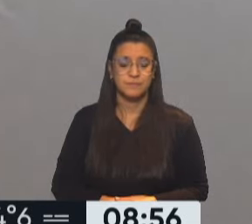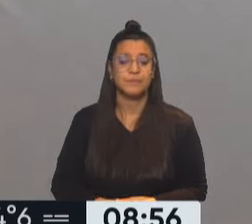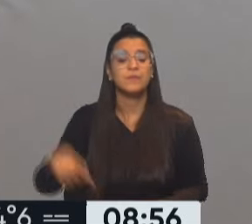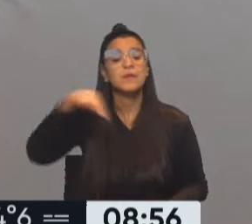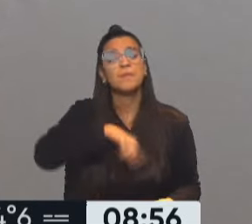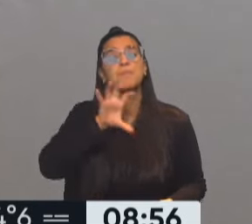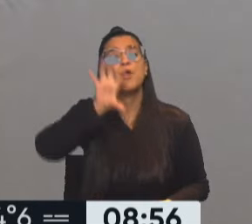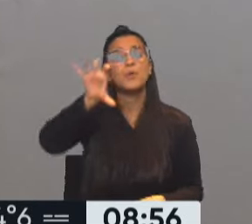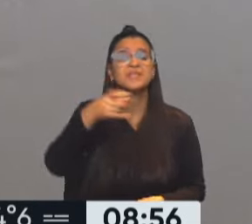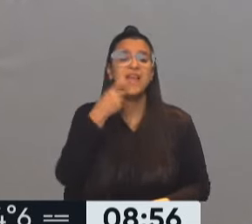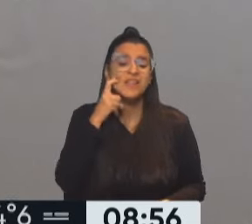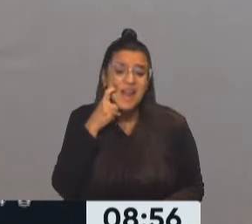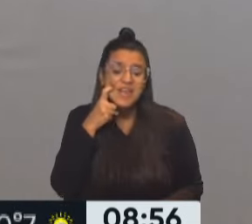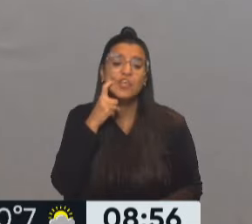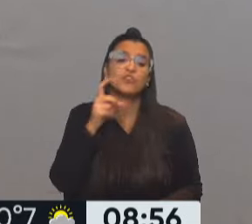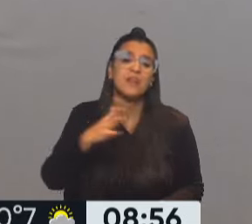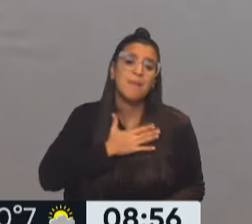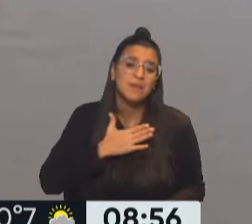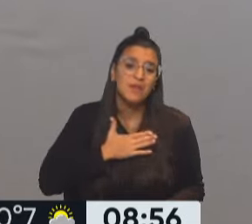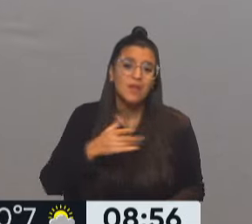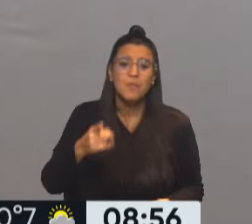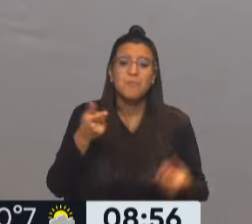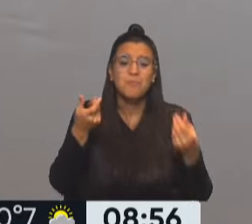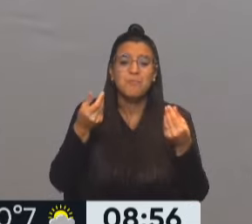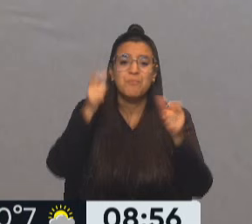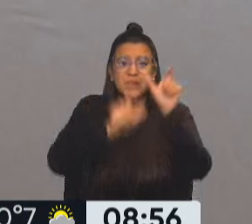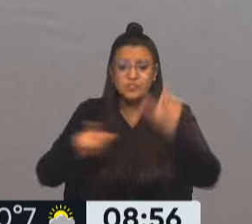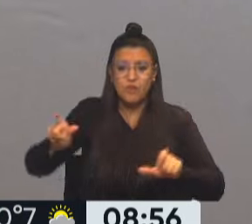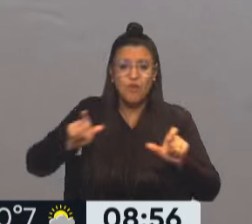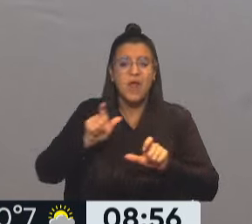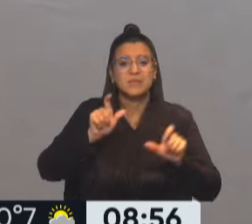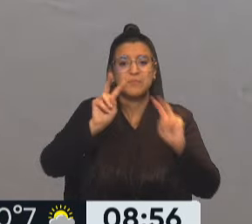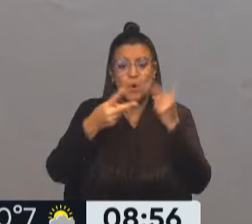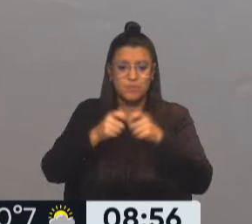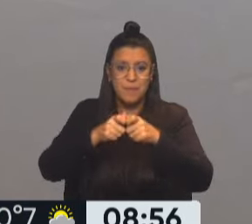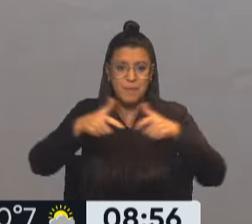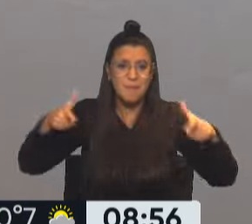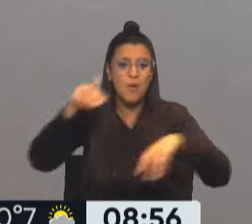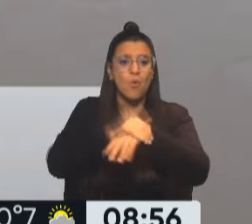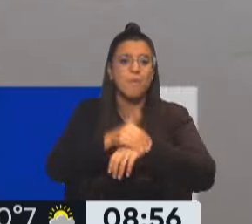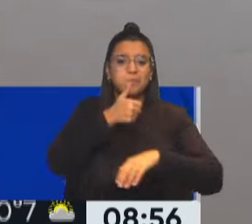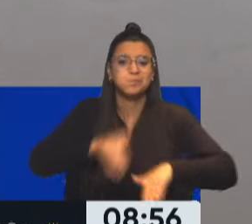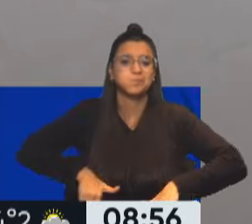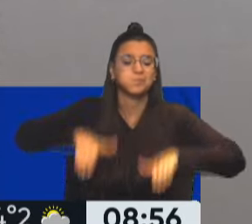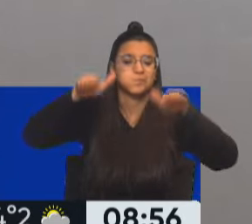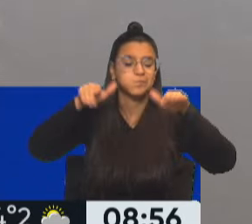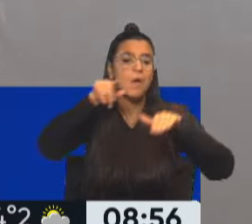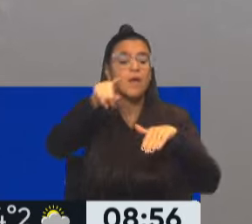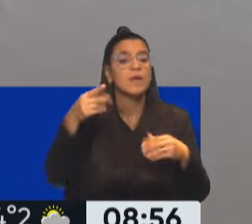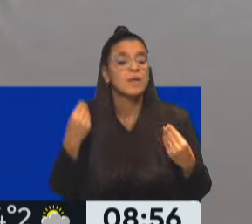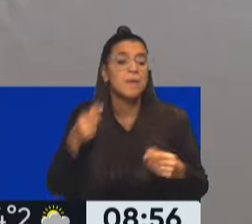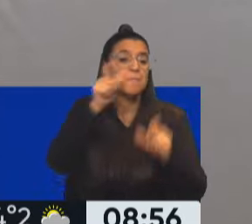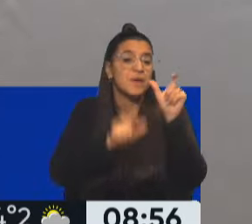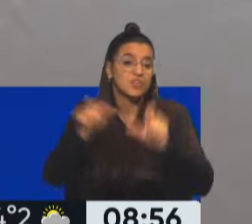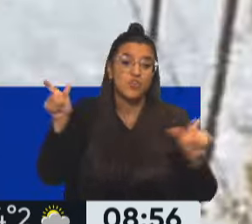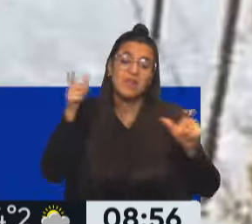Vamos a la provincia de Entre Ríos, donde lamentablemente aumenta la cantidad de víctimas debido a las inundaciones. Estamos hablando básicamente de las